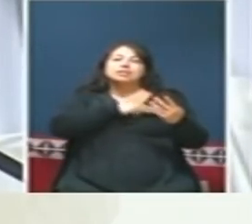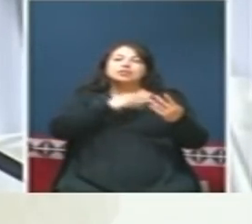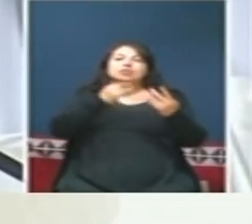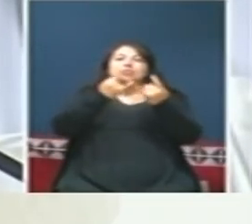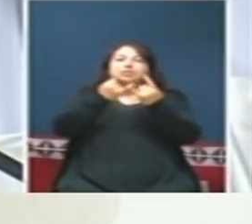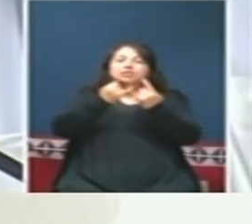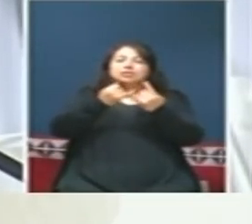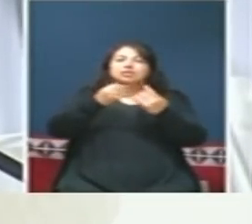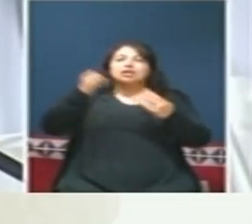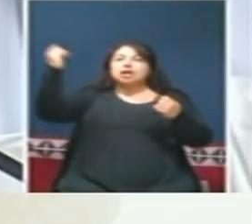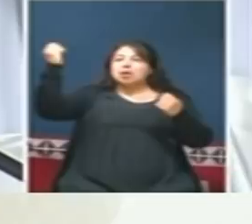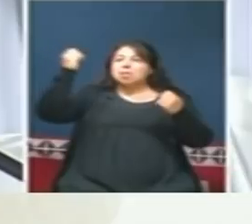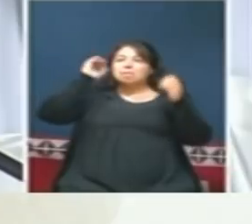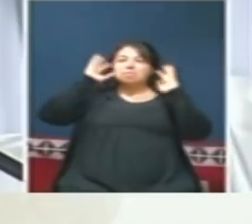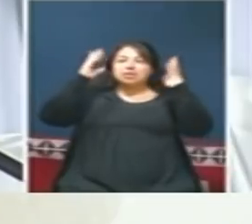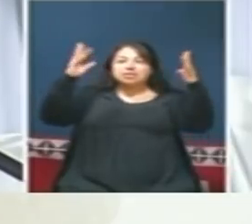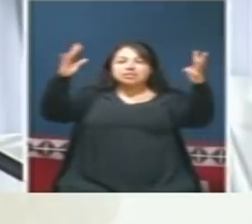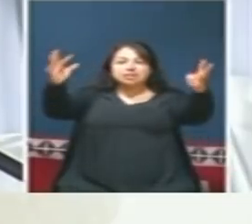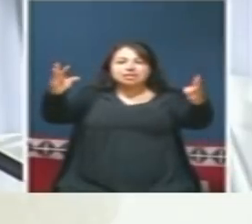vida.